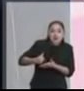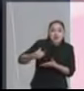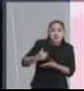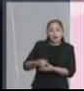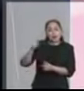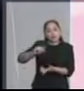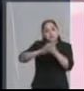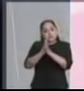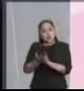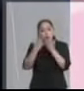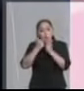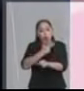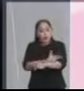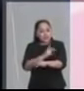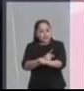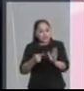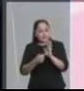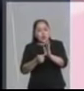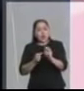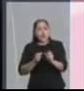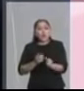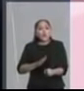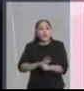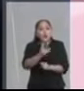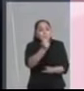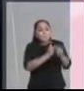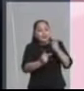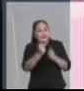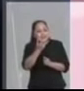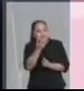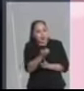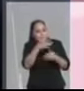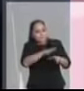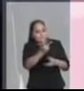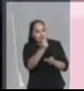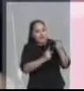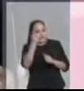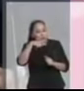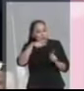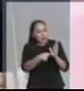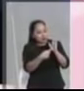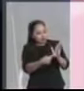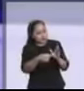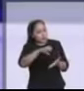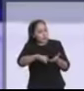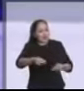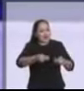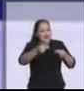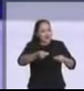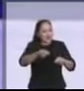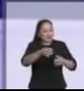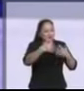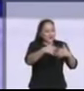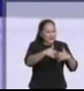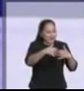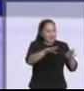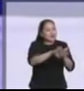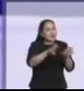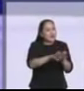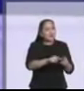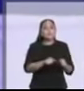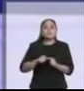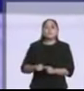elementos concretos como el crédito hipotecario que le permitió hacerse de ese bien. ¿Qué nos puede decir? Dos cosas. Primero, no sé si lo sepas,